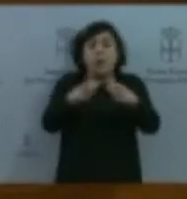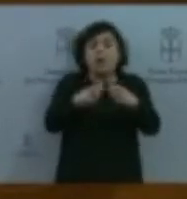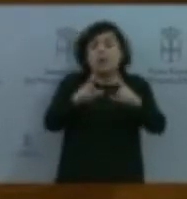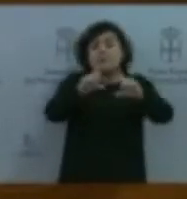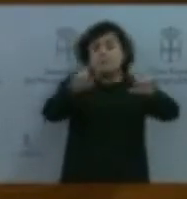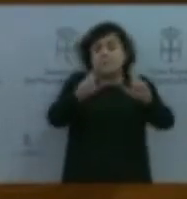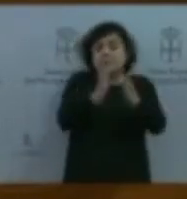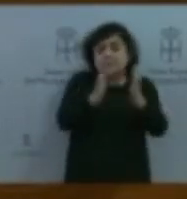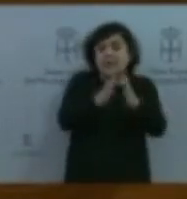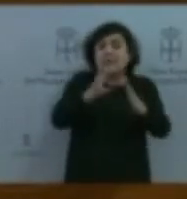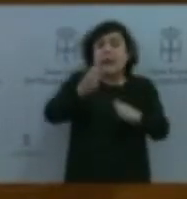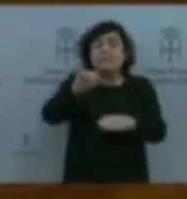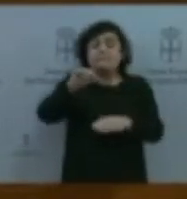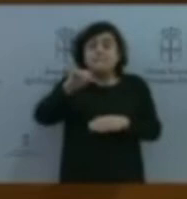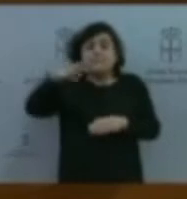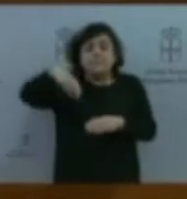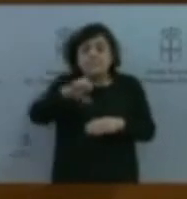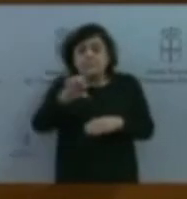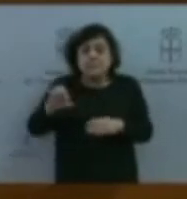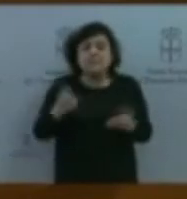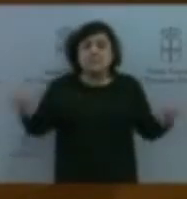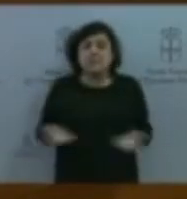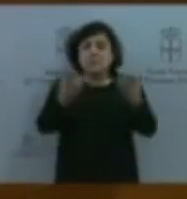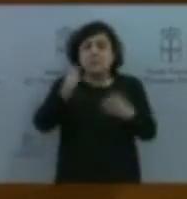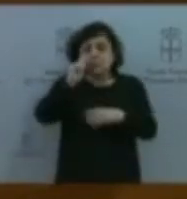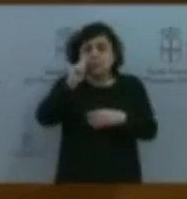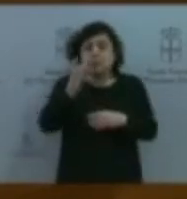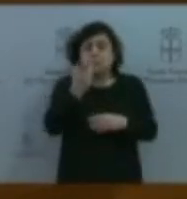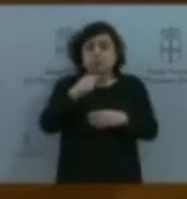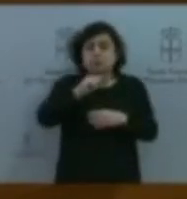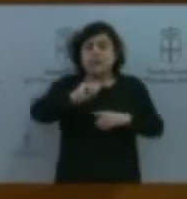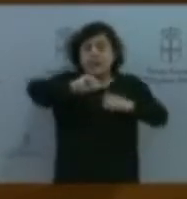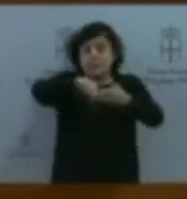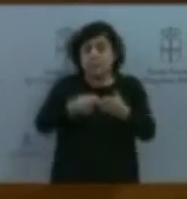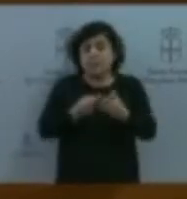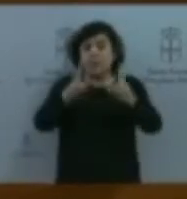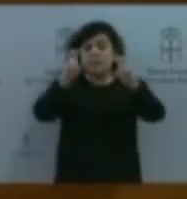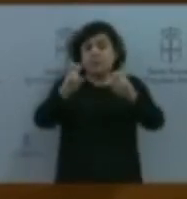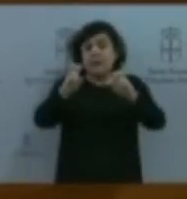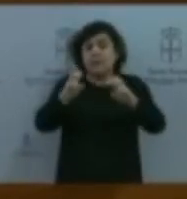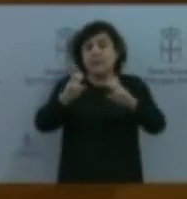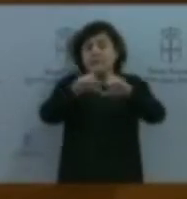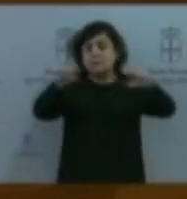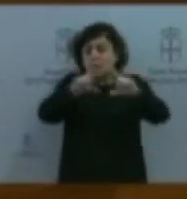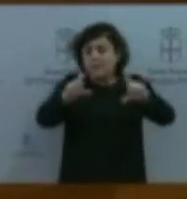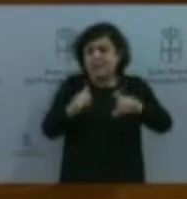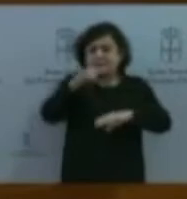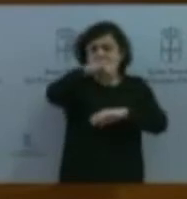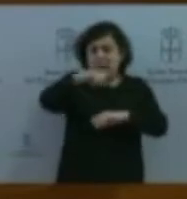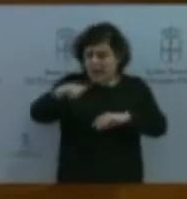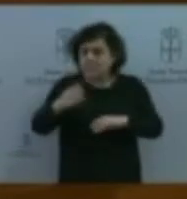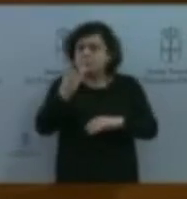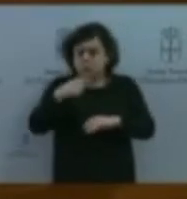Por cierto, nos gustaría saber los contratos de promoción turística con las compañías aéreas. Nos gustaría saber también tener más información sobre ello para tener un diagnóstico